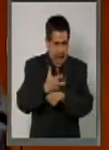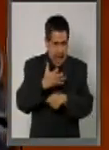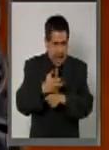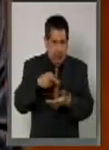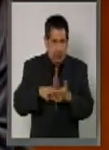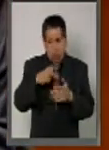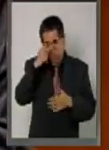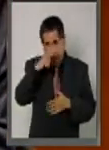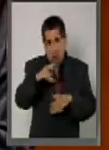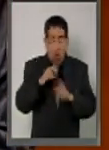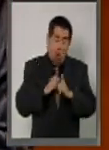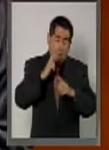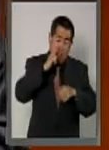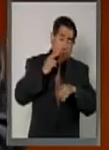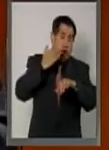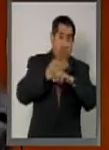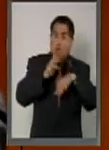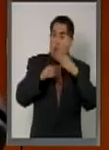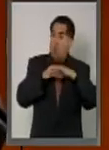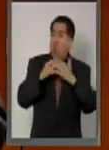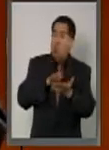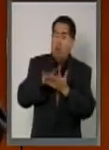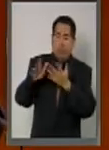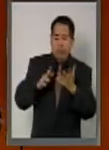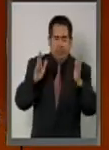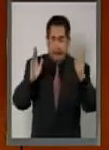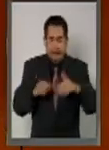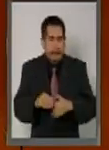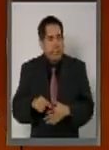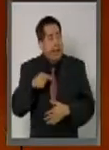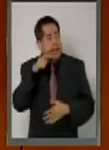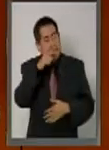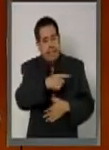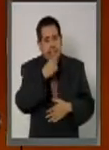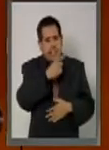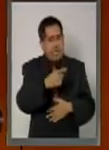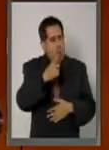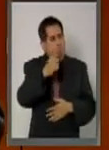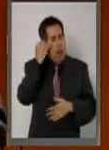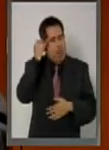México con responsabilidad global, se plantea como primera línea